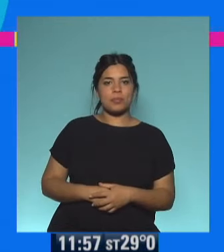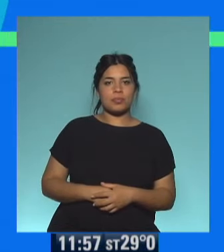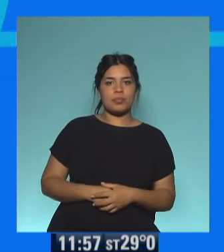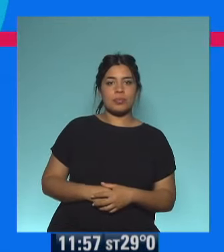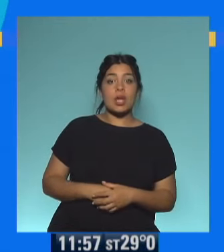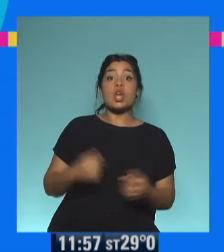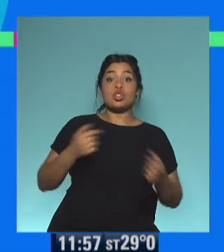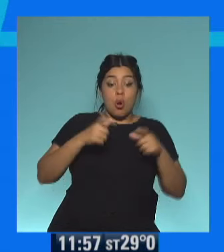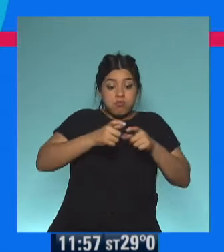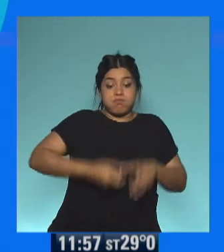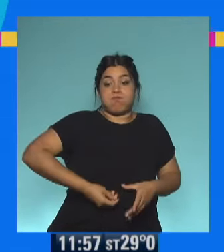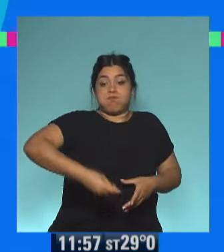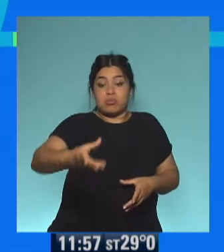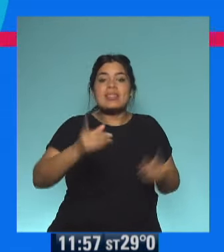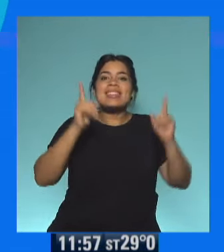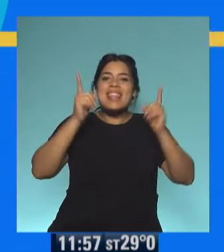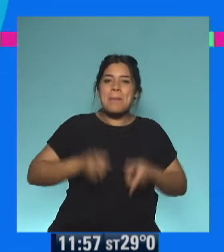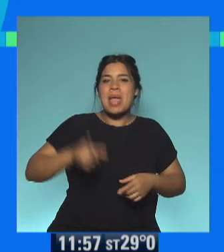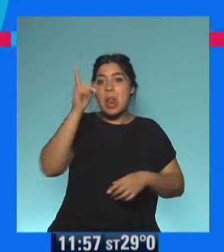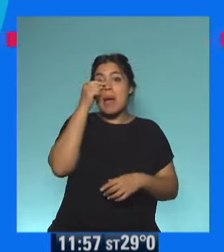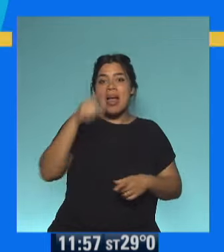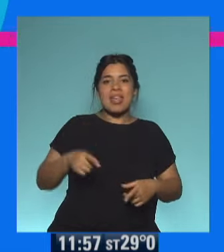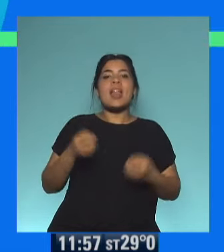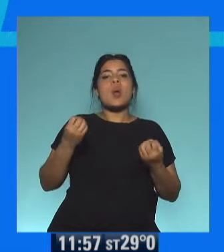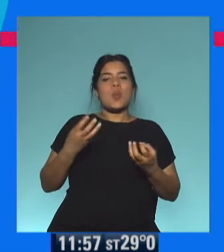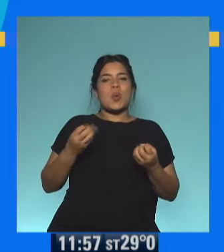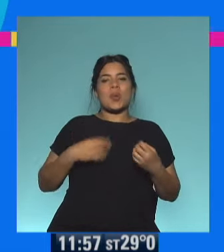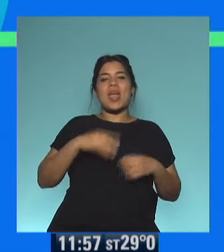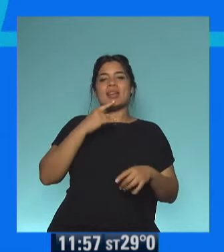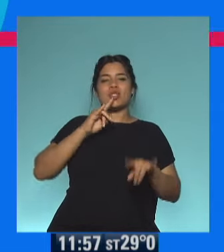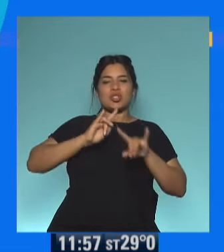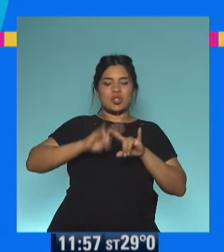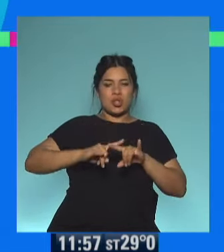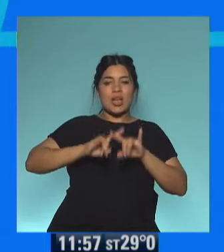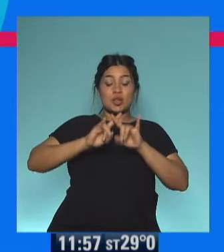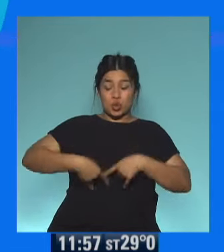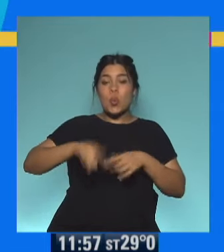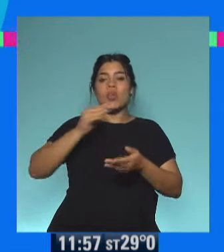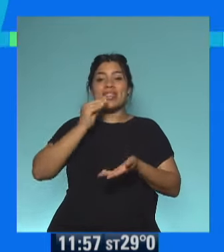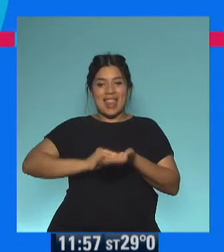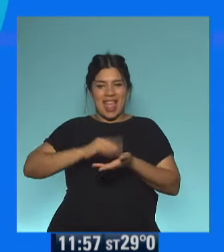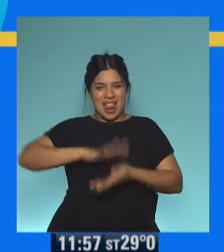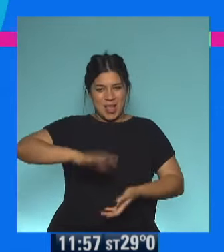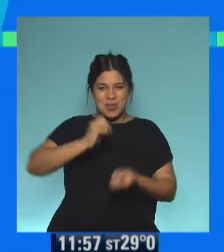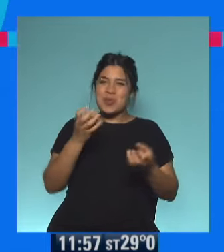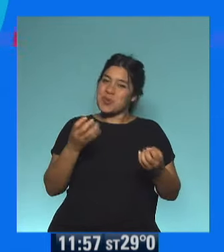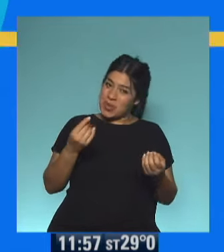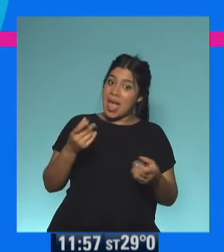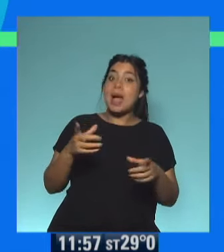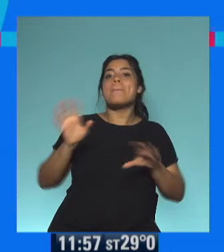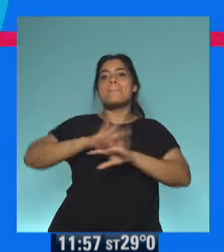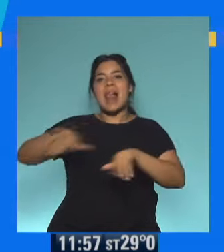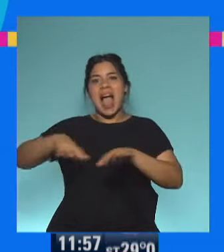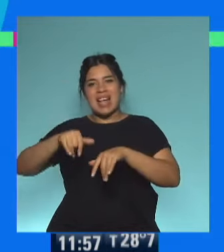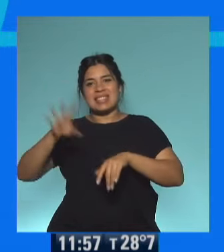tejo es de madera, dice Juliana, con un pinocho ahí desde Trelew, provincia del Chubut. Claro, el tejo, juego de playa, ¿no? Muy bueno. O de